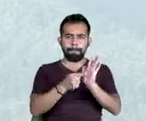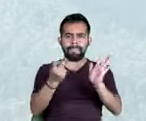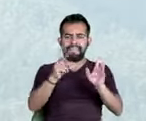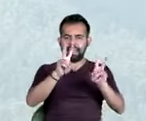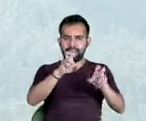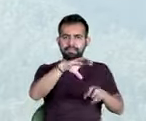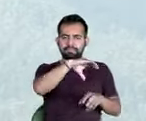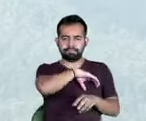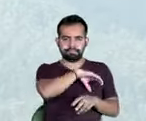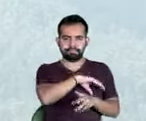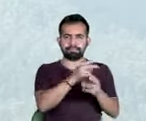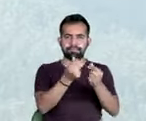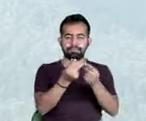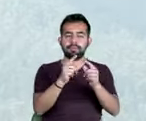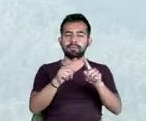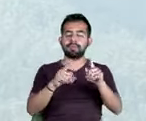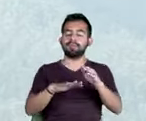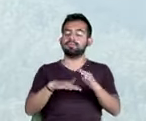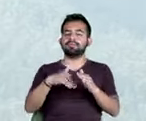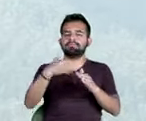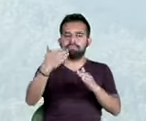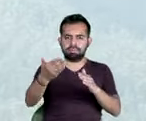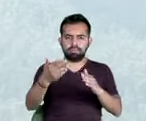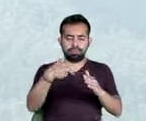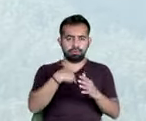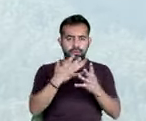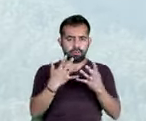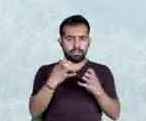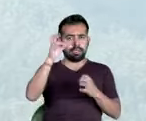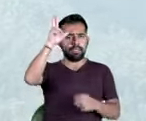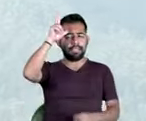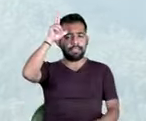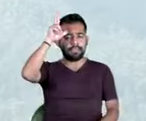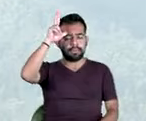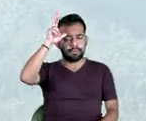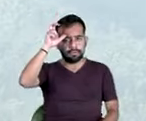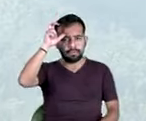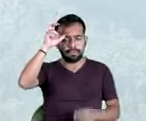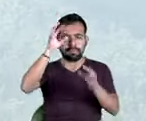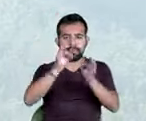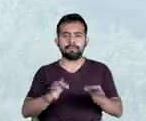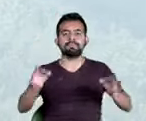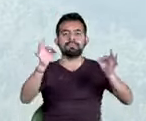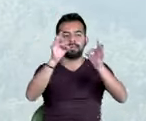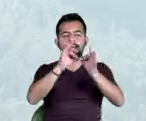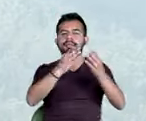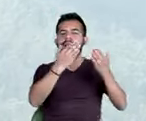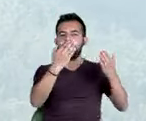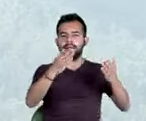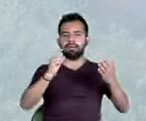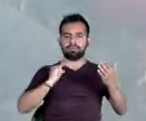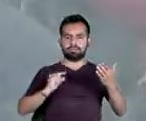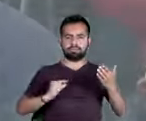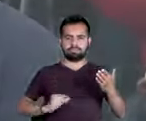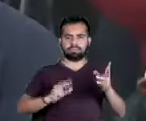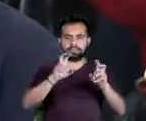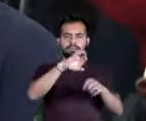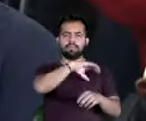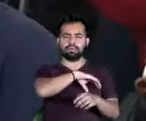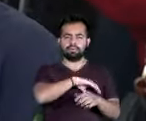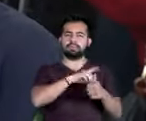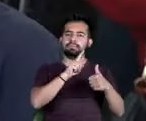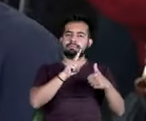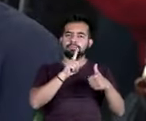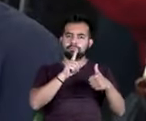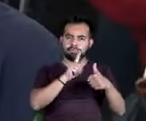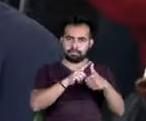municipio. Pero más allá de eso, yo creo que es importante que se tenga en mente estas características de la gestión municipal. Primero, la